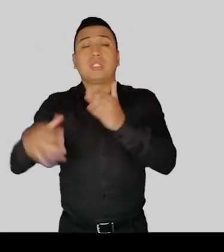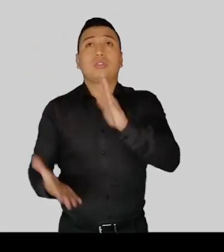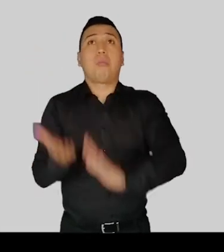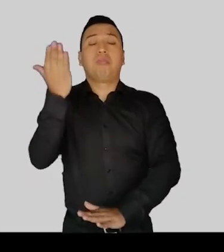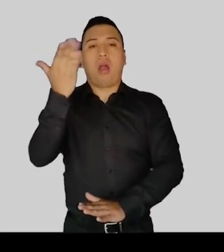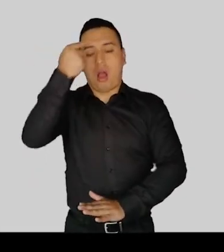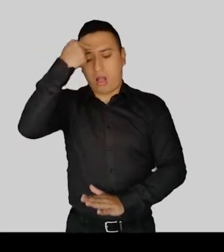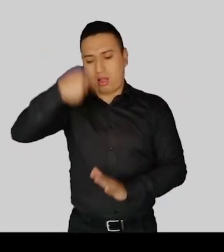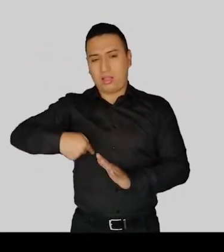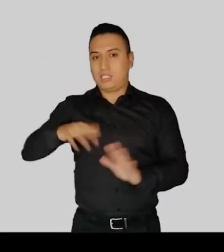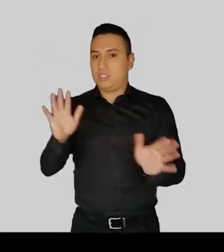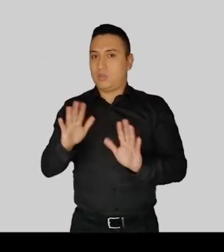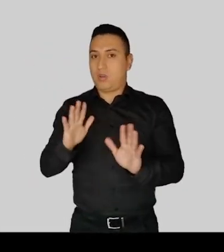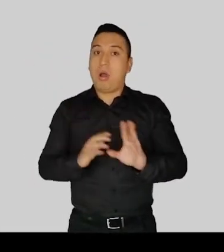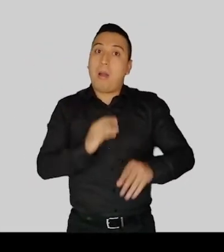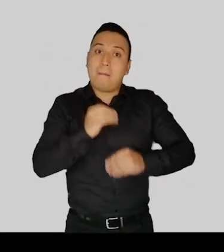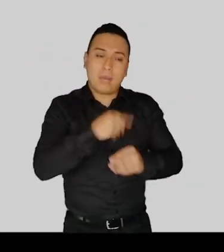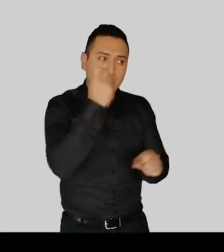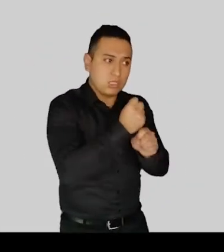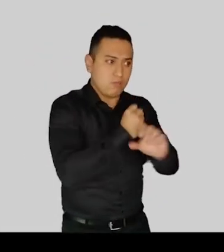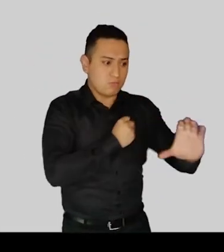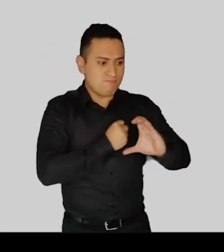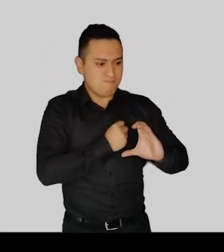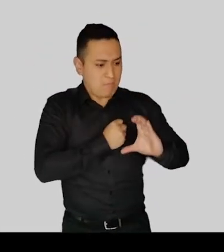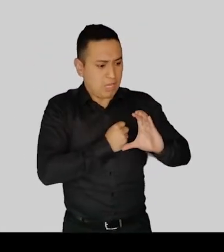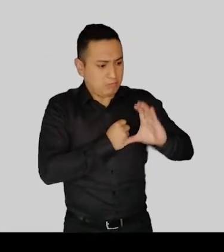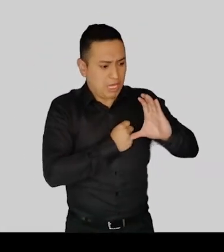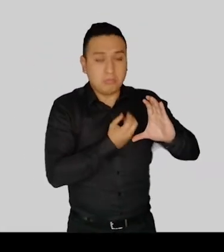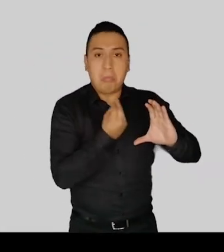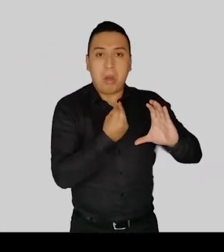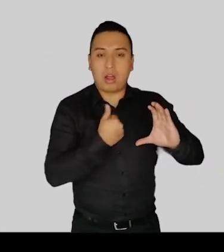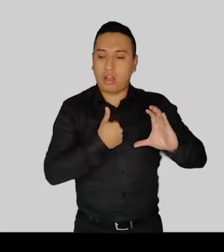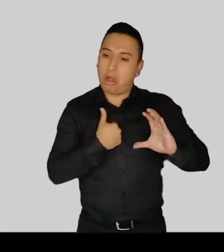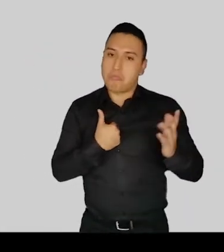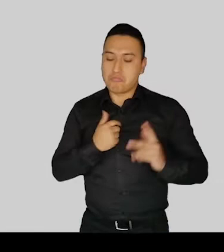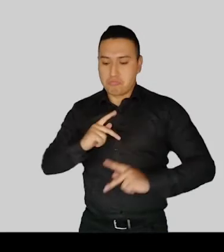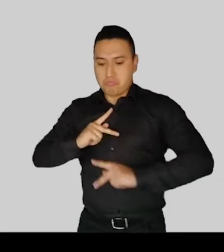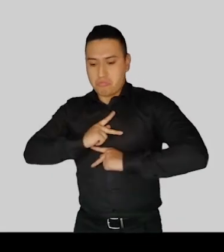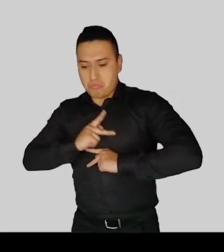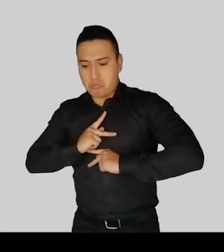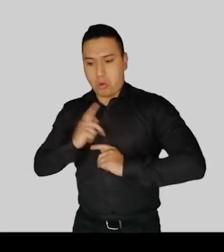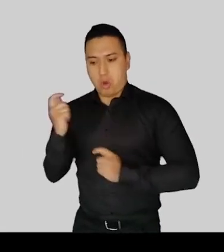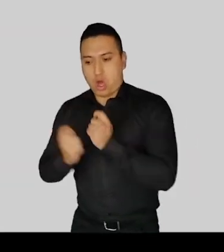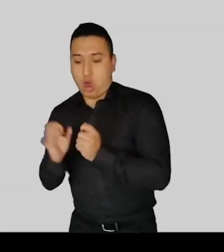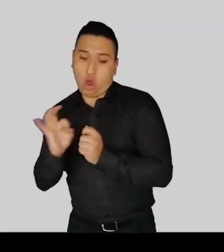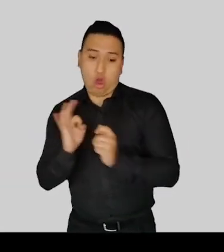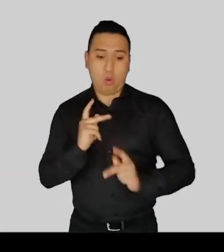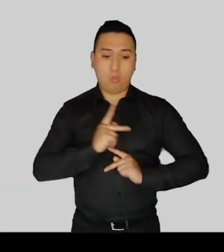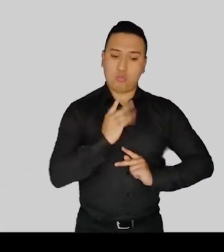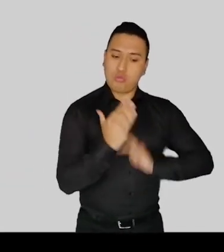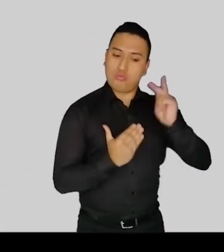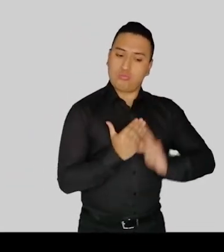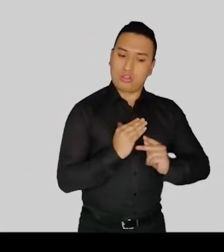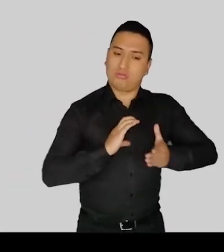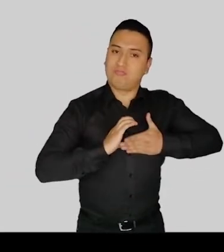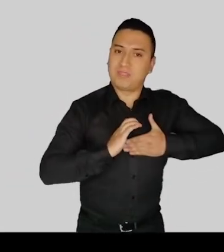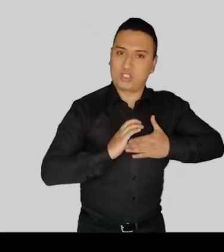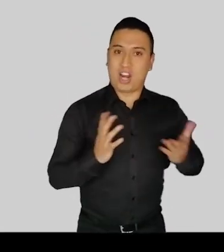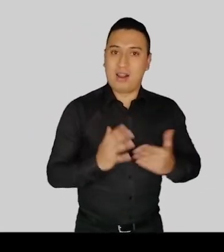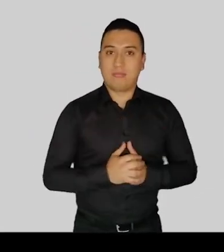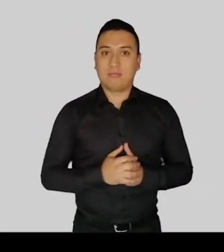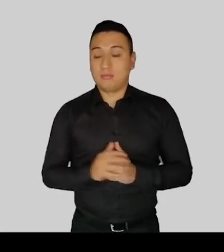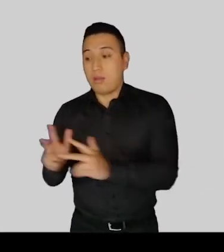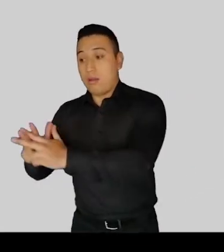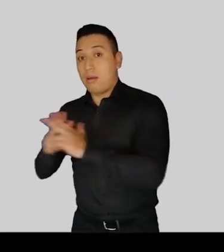permita aumentar los ingresos por ejemplo para emprender o ampliar un negocio el crédito es adecuado para